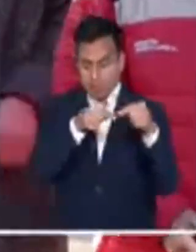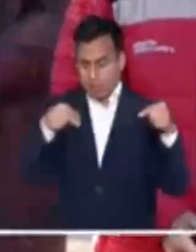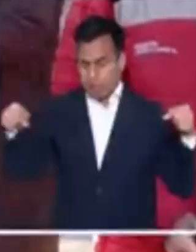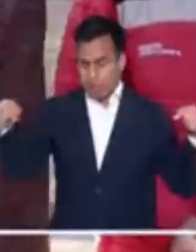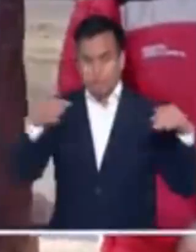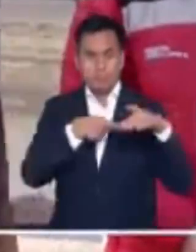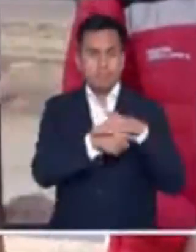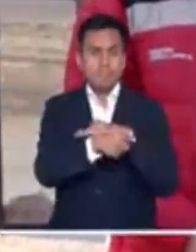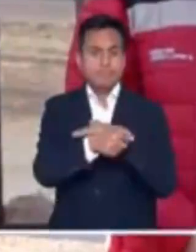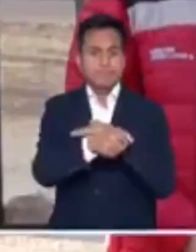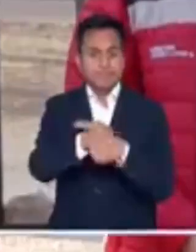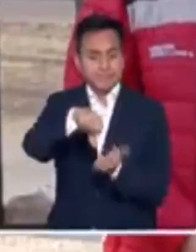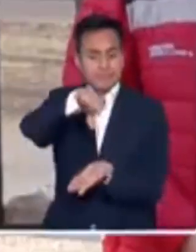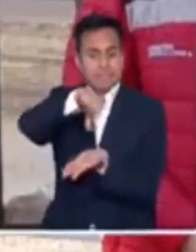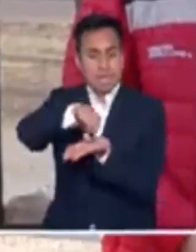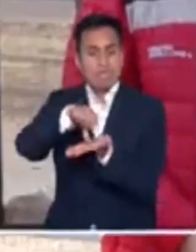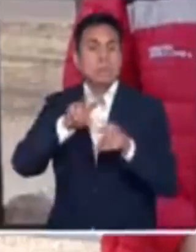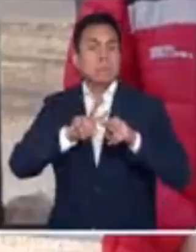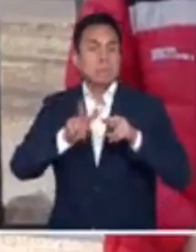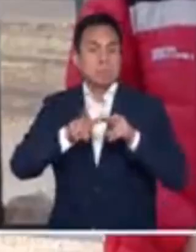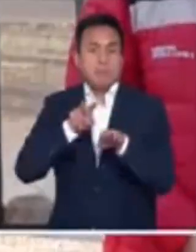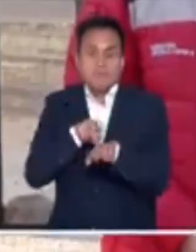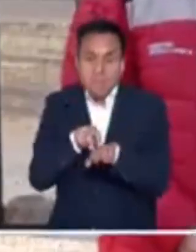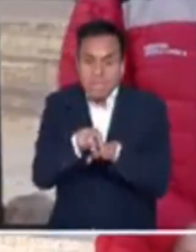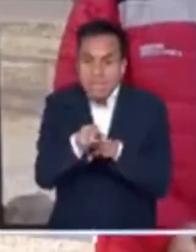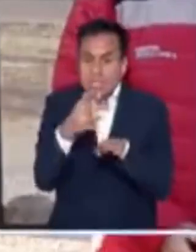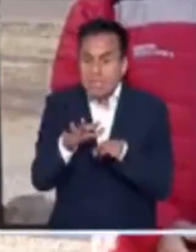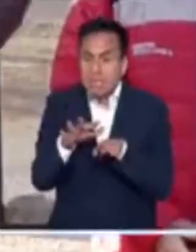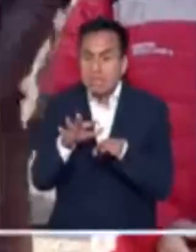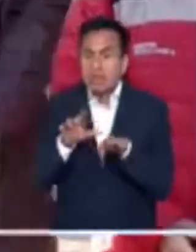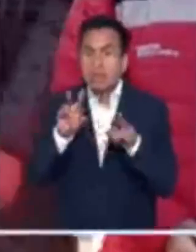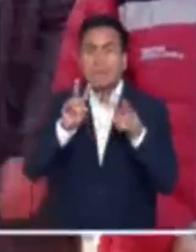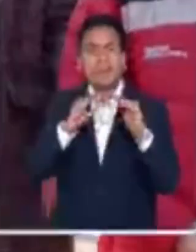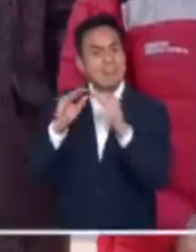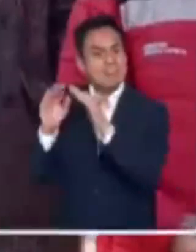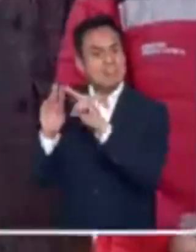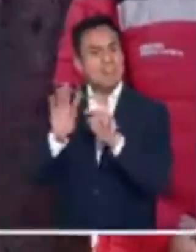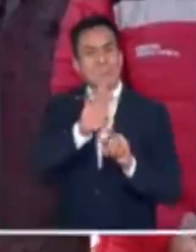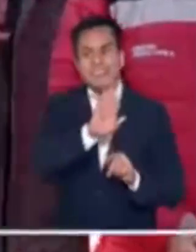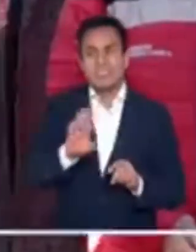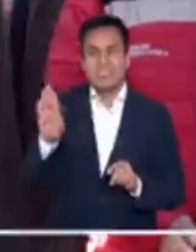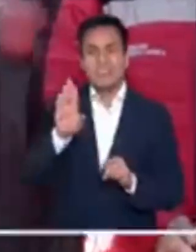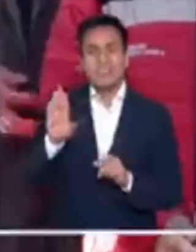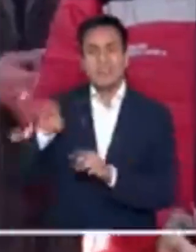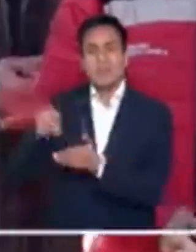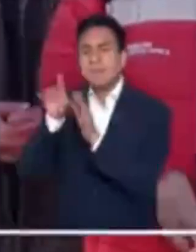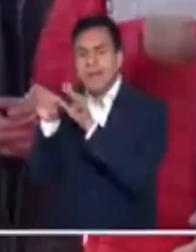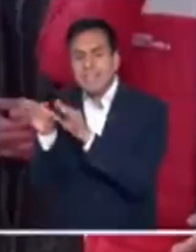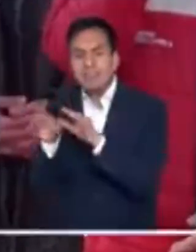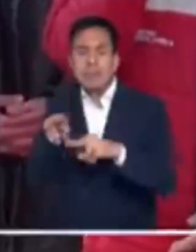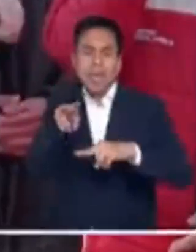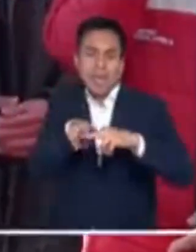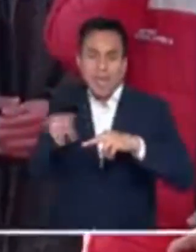intervenido en su bandejón central, está siendo intervenido en sus veredas, ya fue intervenido en su fachada, el nudo Pajarito, el nudo de los